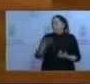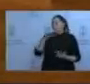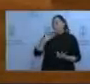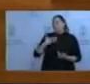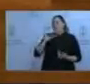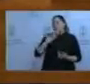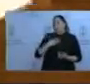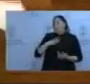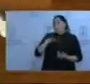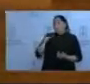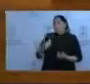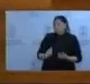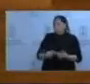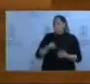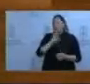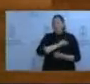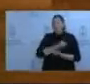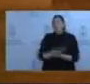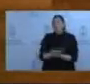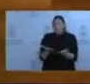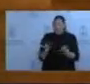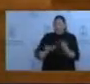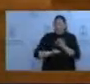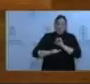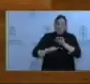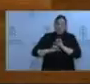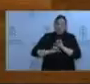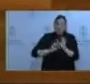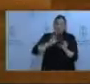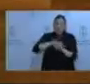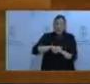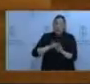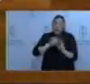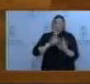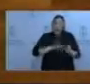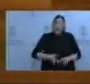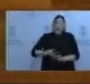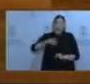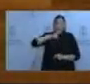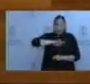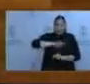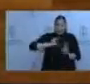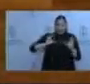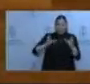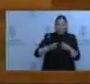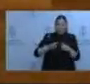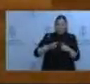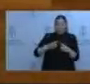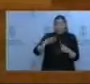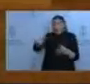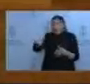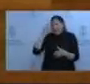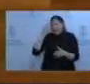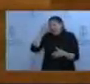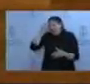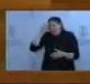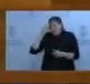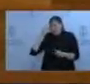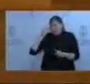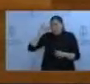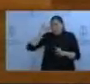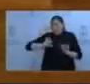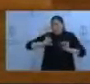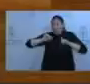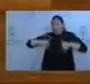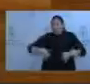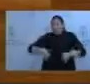ello, señorías, espero contar con el voto favorable de los grupos de la Cámara. Sinceramente, pienso que esta iniciativa no puede